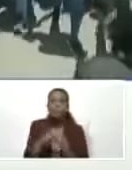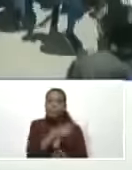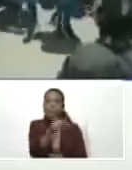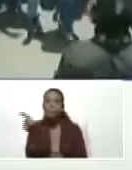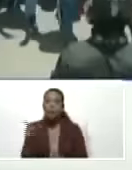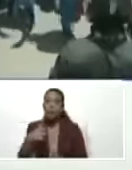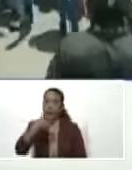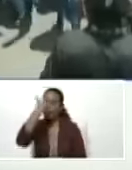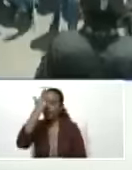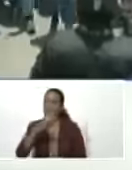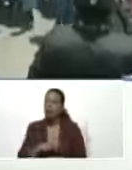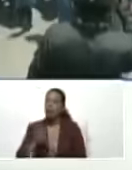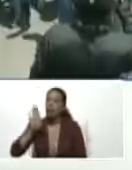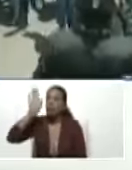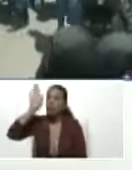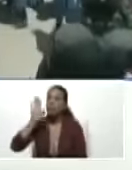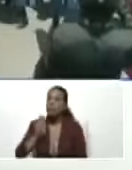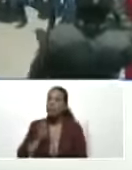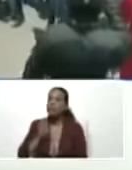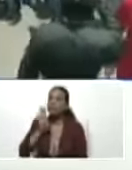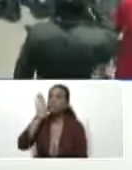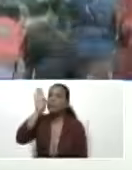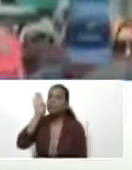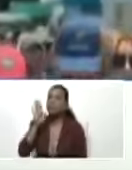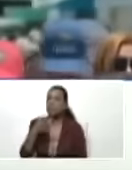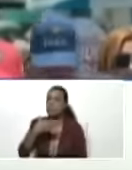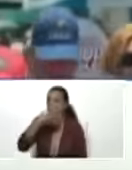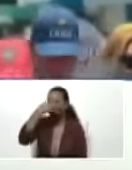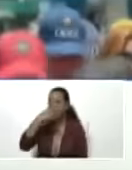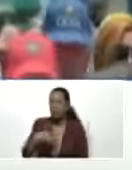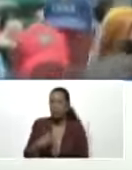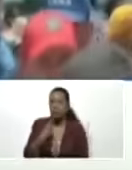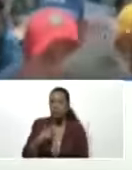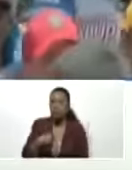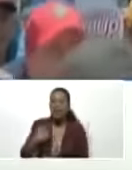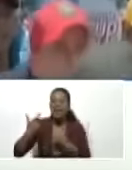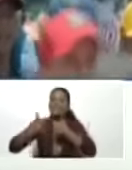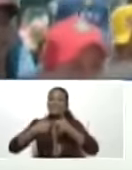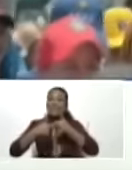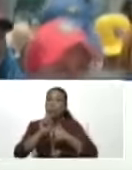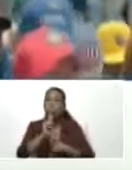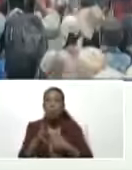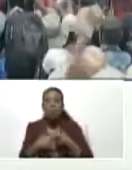Les da pena, ¿verdad? Levantar la mano. Todo. ¿Y por qué no me dan like?